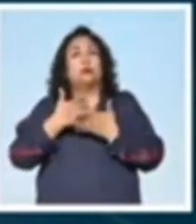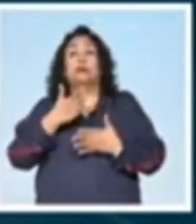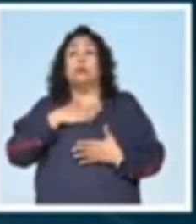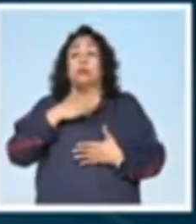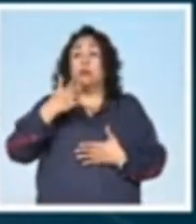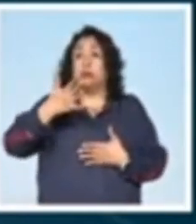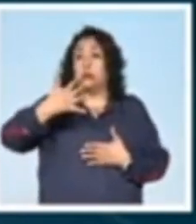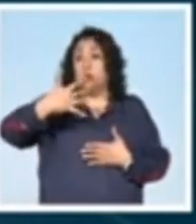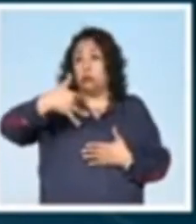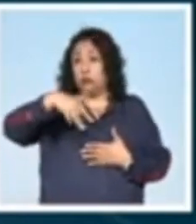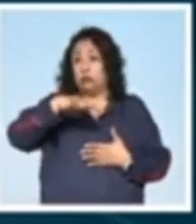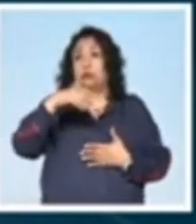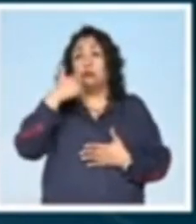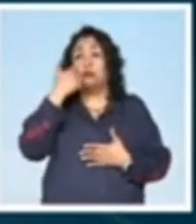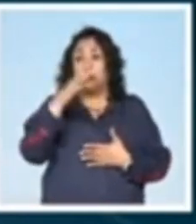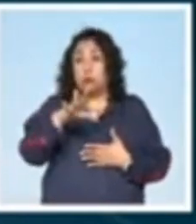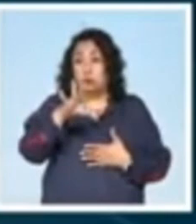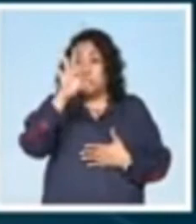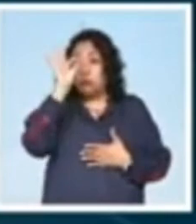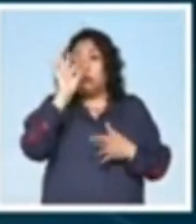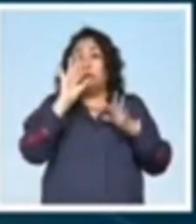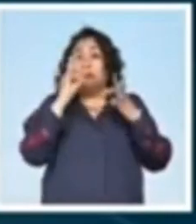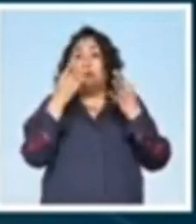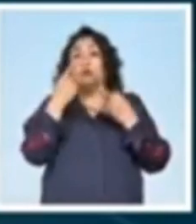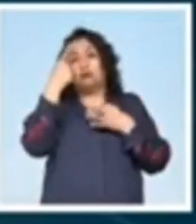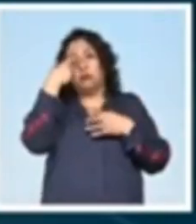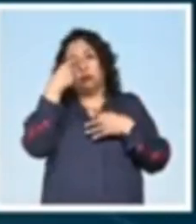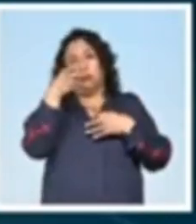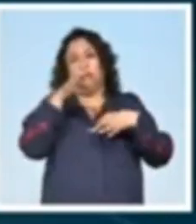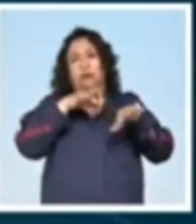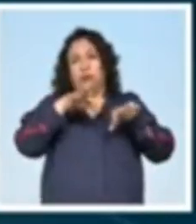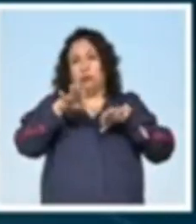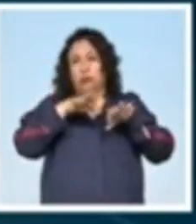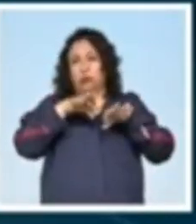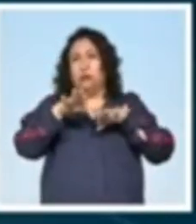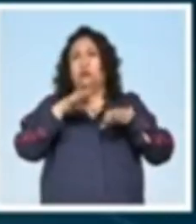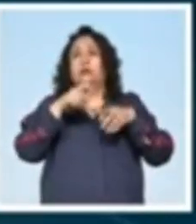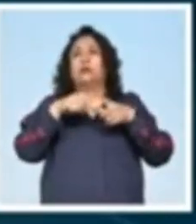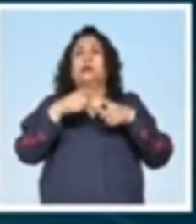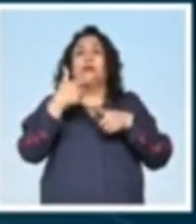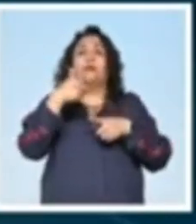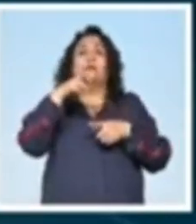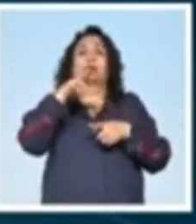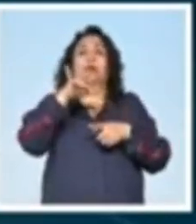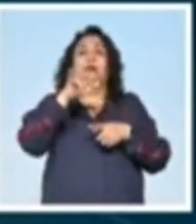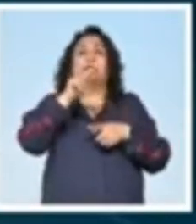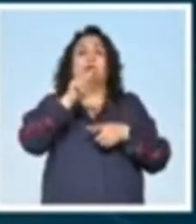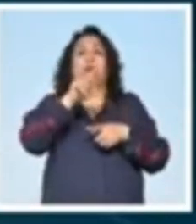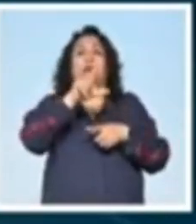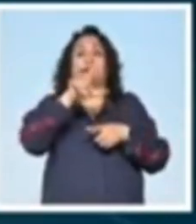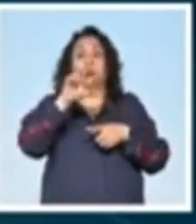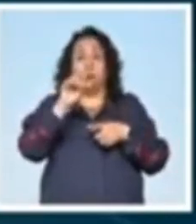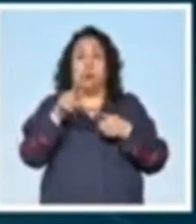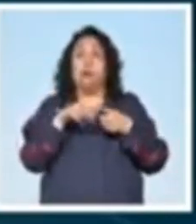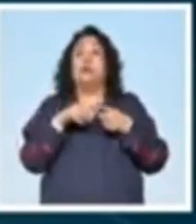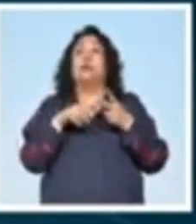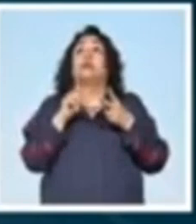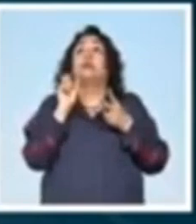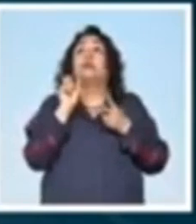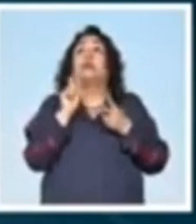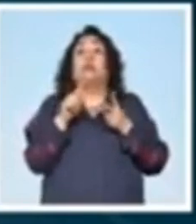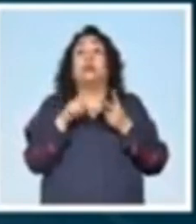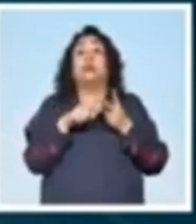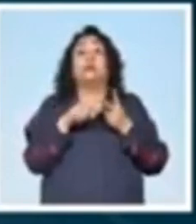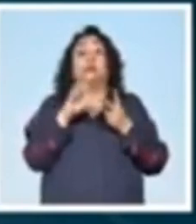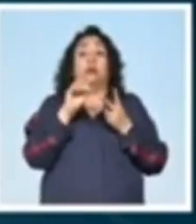buscando, encontrando otras maneras de trabajar el quintillo, ¿sí? Y también